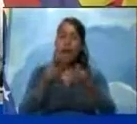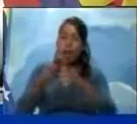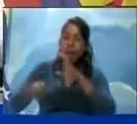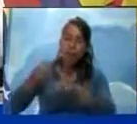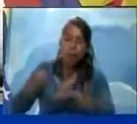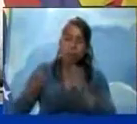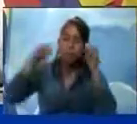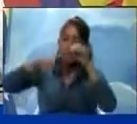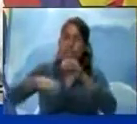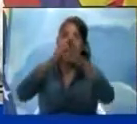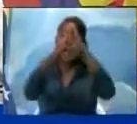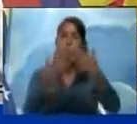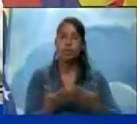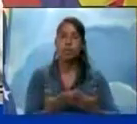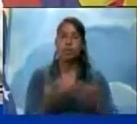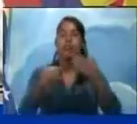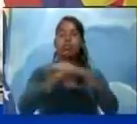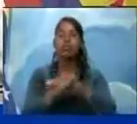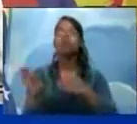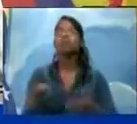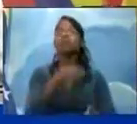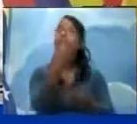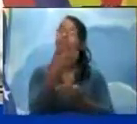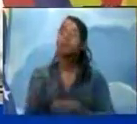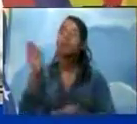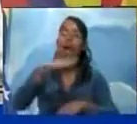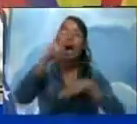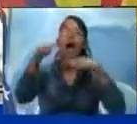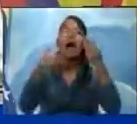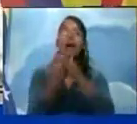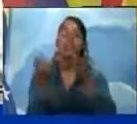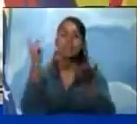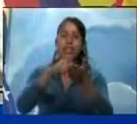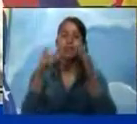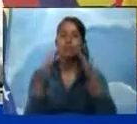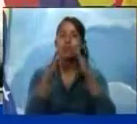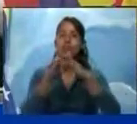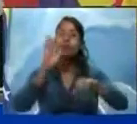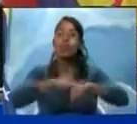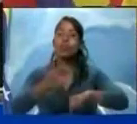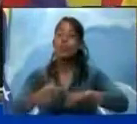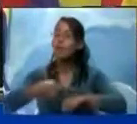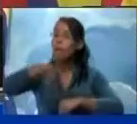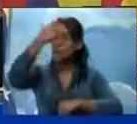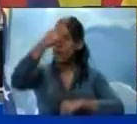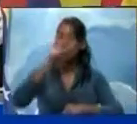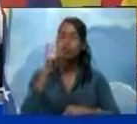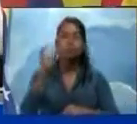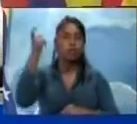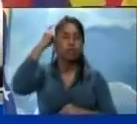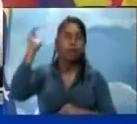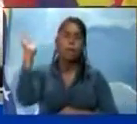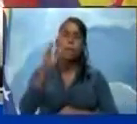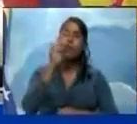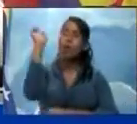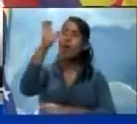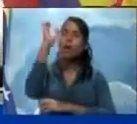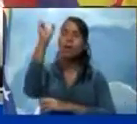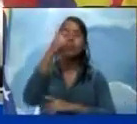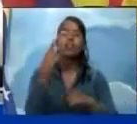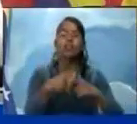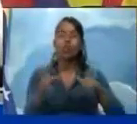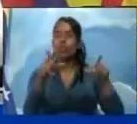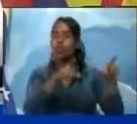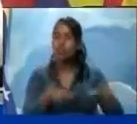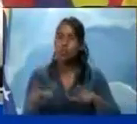la Biblia y se iba bamboleando la bolsita hasta que entraba a su casa. Un día vino un evangelista de Puerto